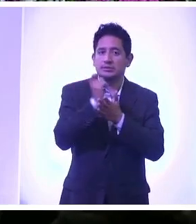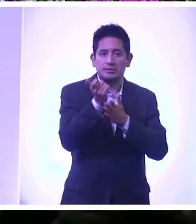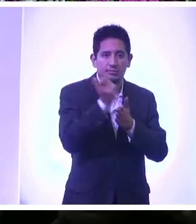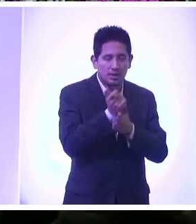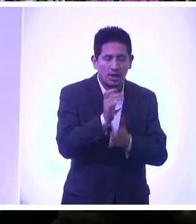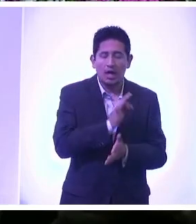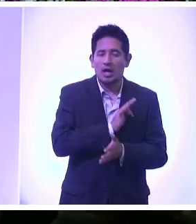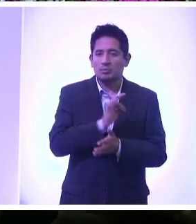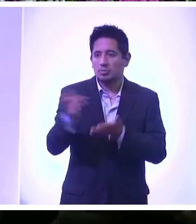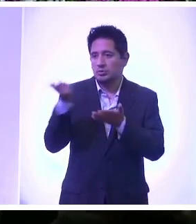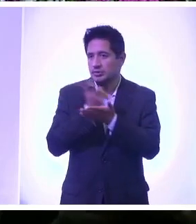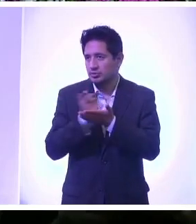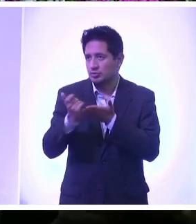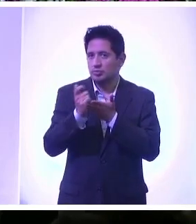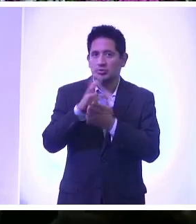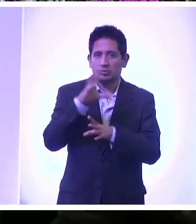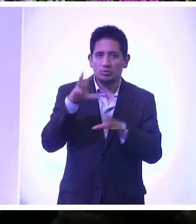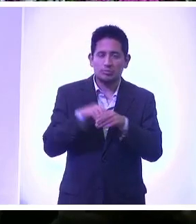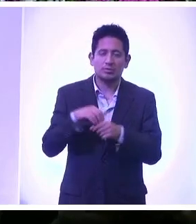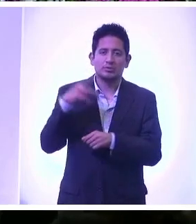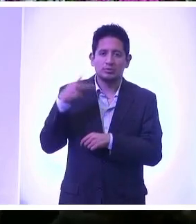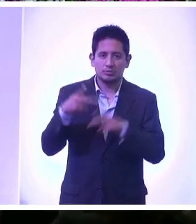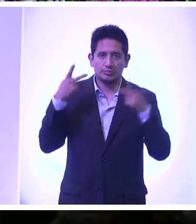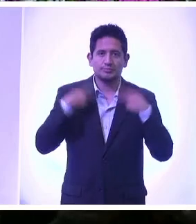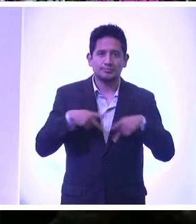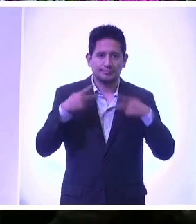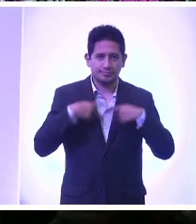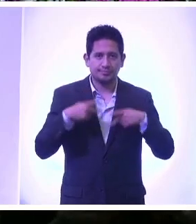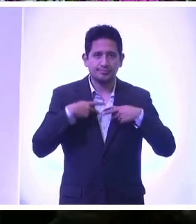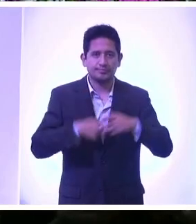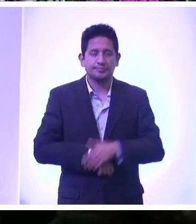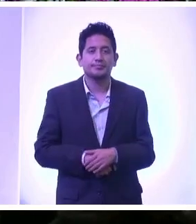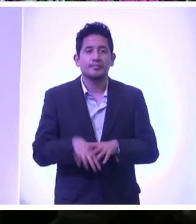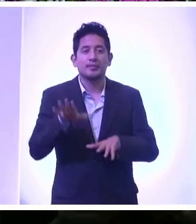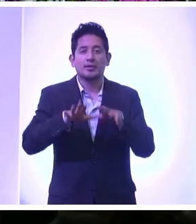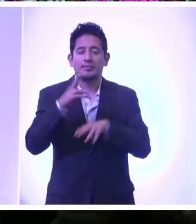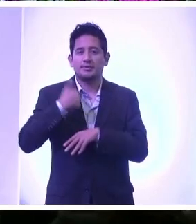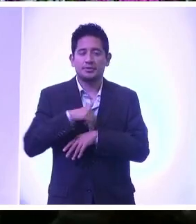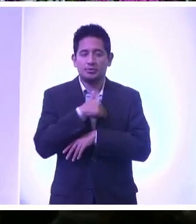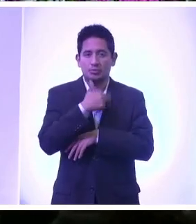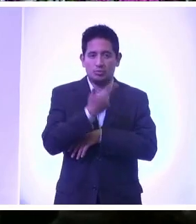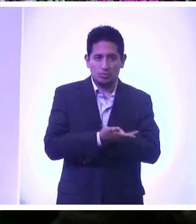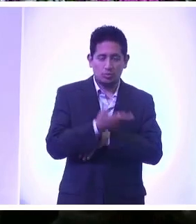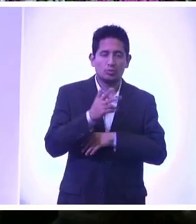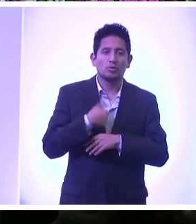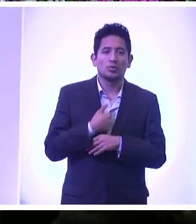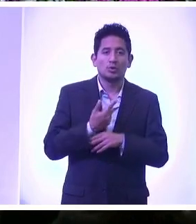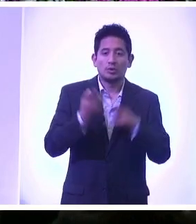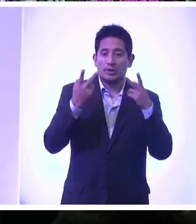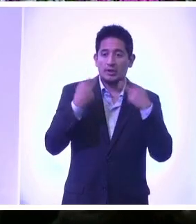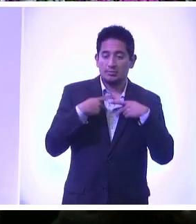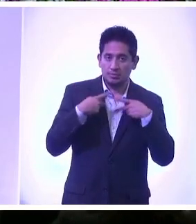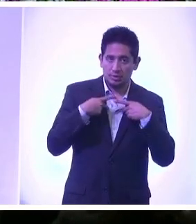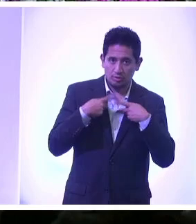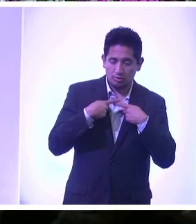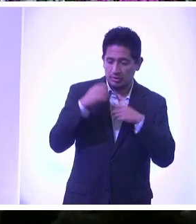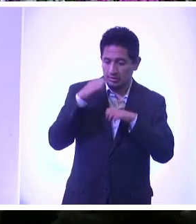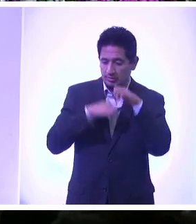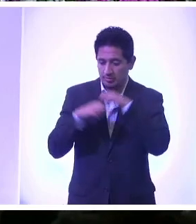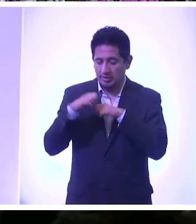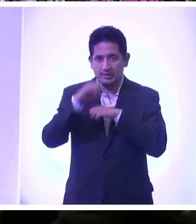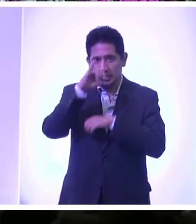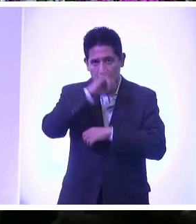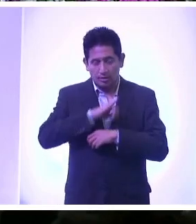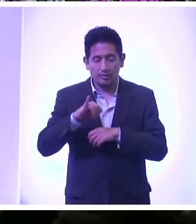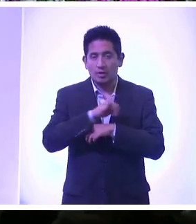todo los que les hablaba de los micro pequeños y medianos muchas veces somos los primeros en llegar al negocio a la oficina al a